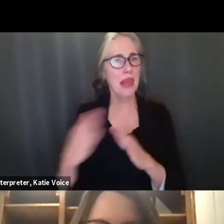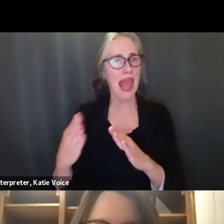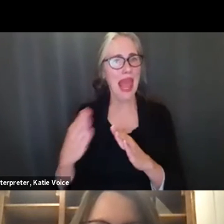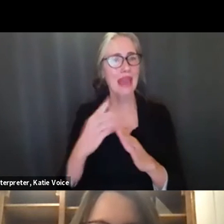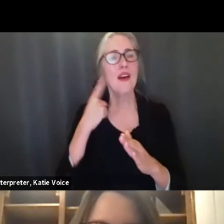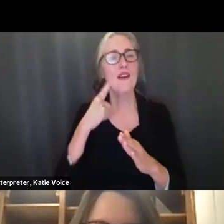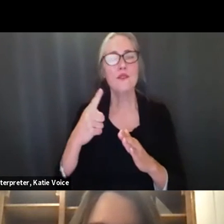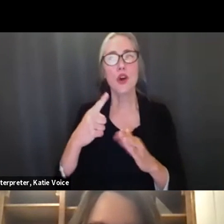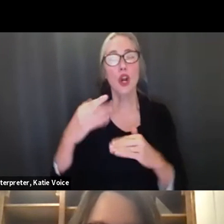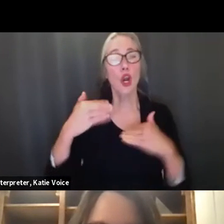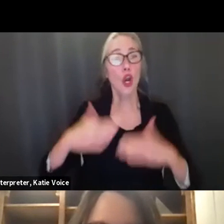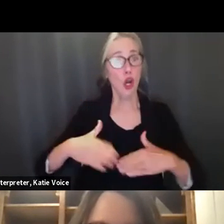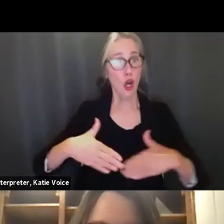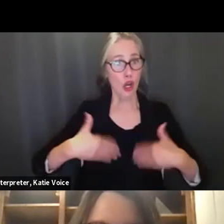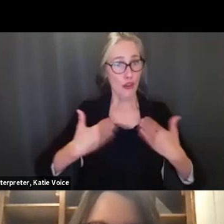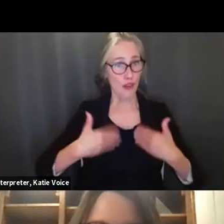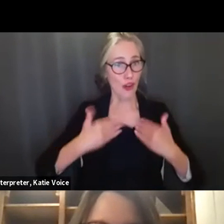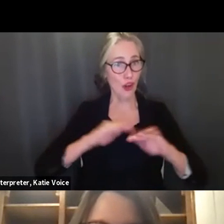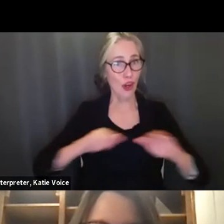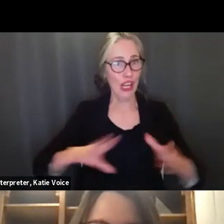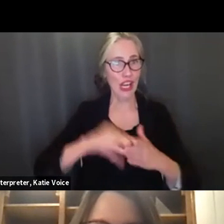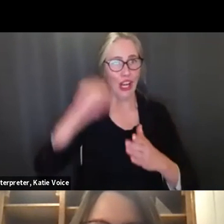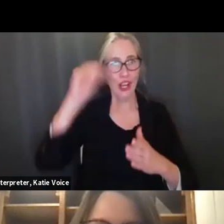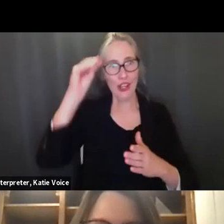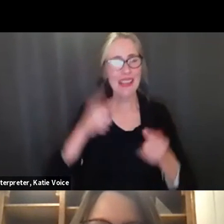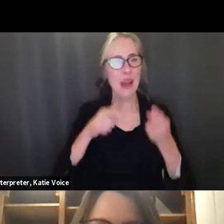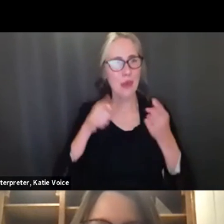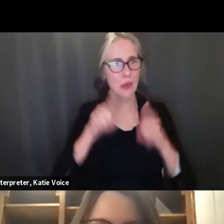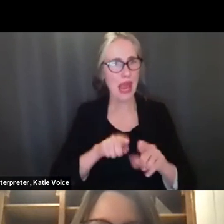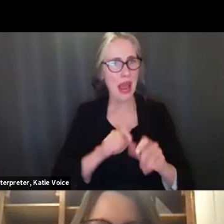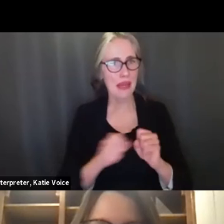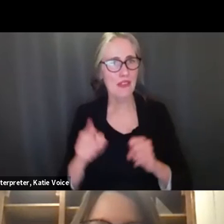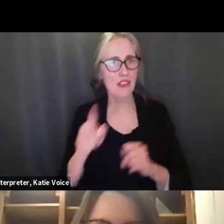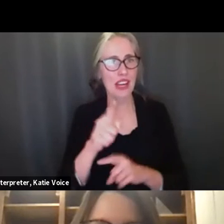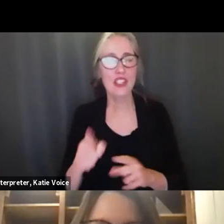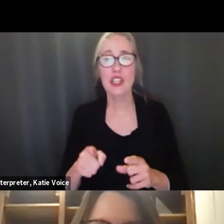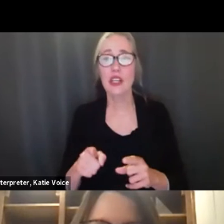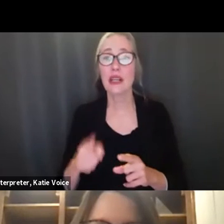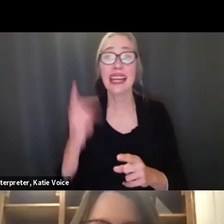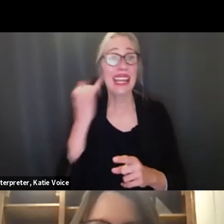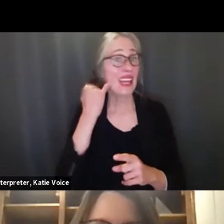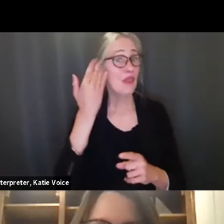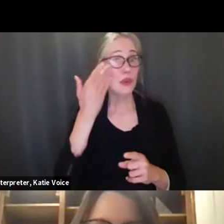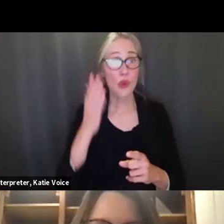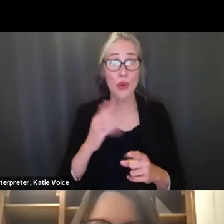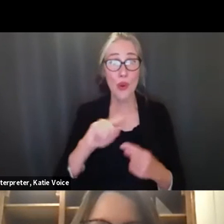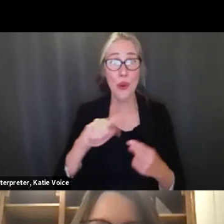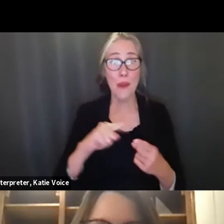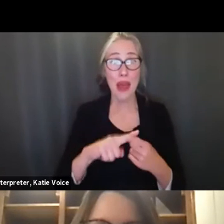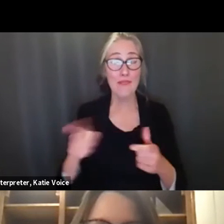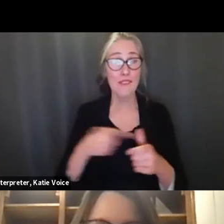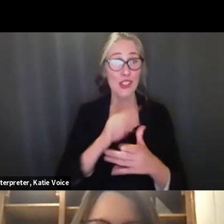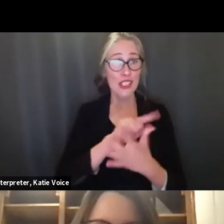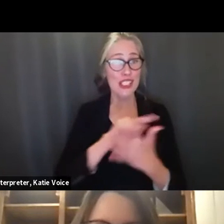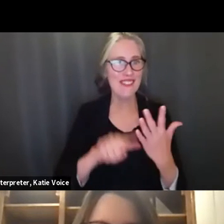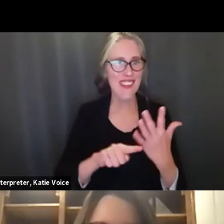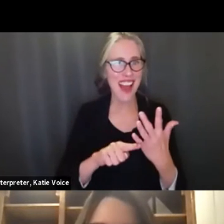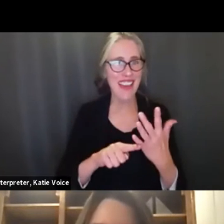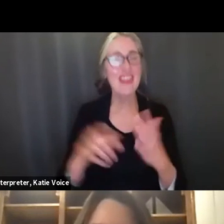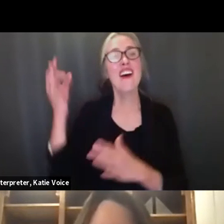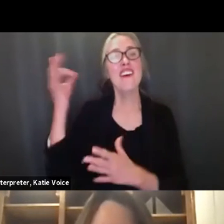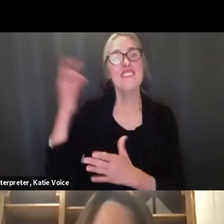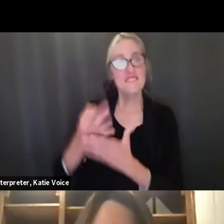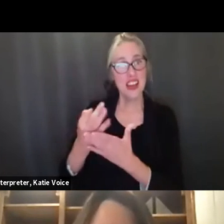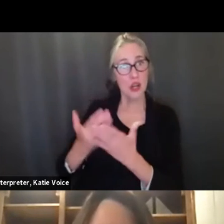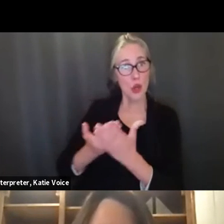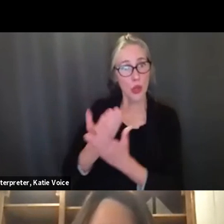prepararnos para el aprendizaje temprano para un proyecto que va a suceder el próximo año escolar. Para los que no estén familiarizados con esta